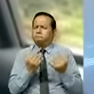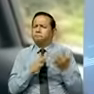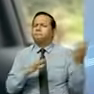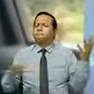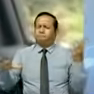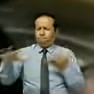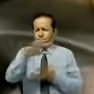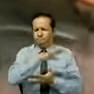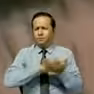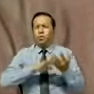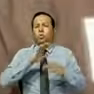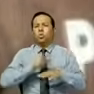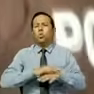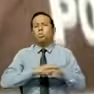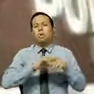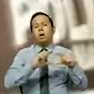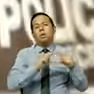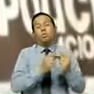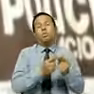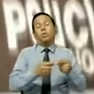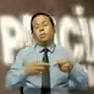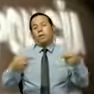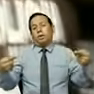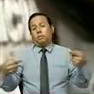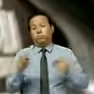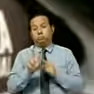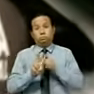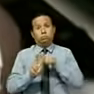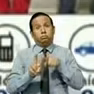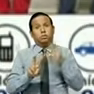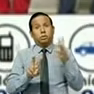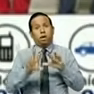organizaciones delictivas. Los 2 sospechosos cuentan con prisión preventiva, informó.